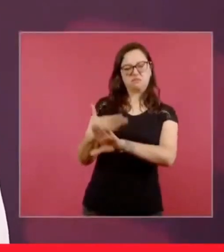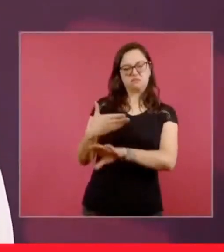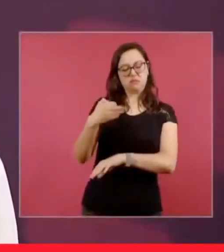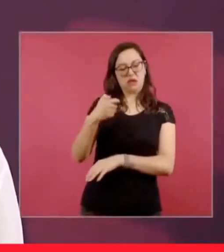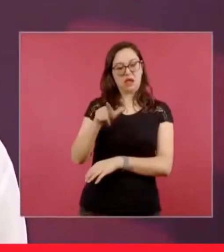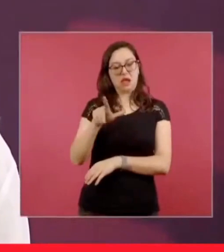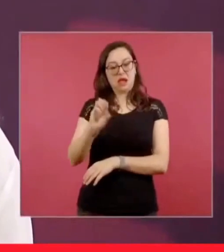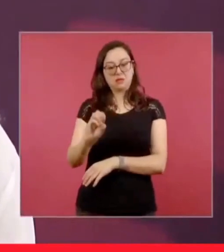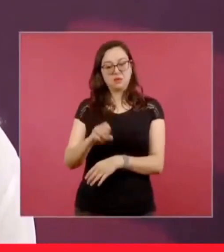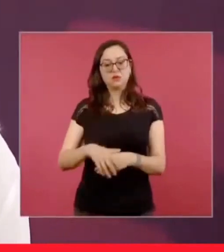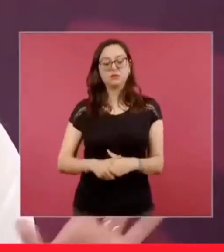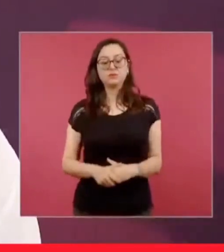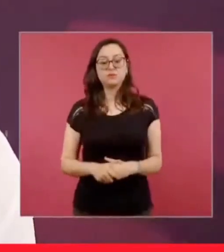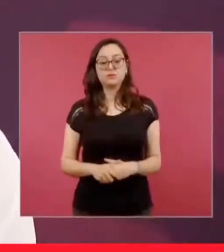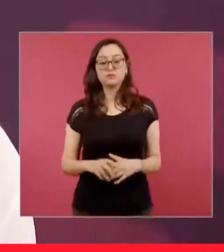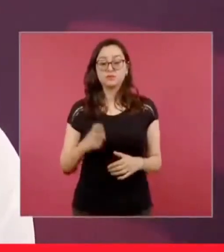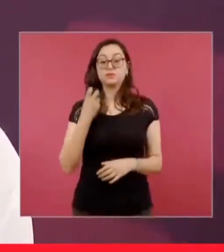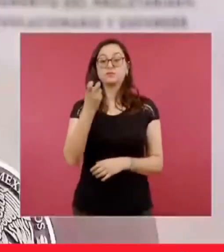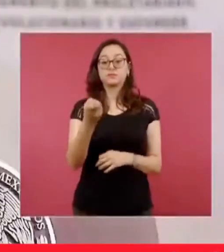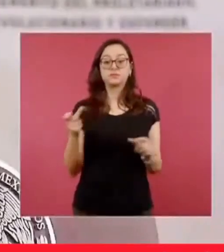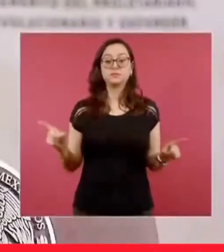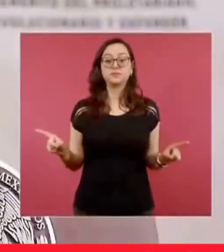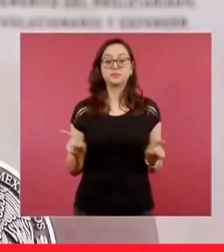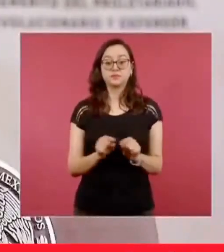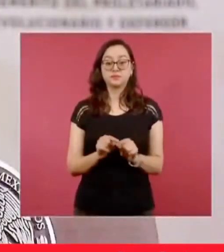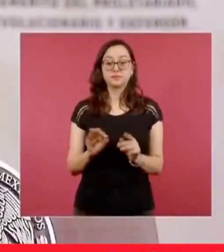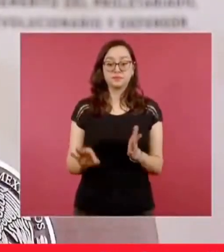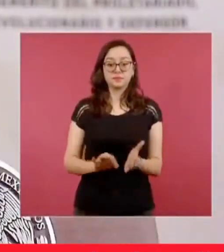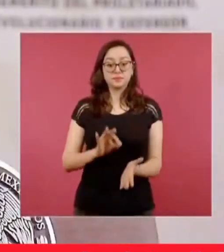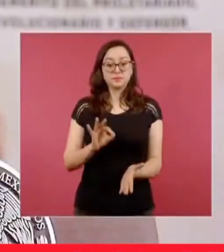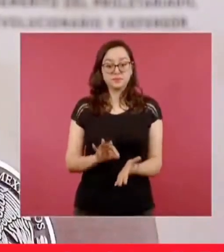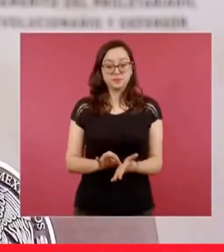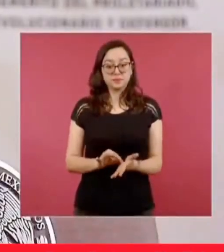López Obrador. Hasta aquí quienes quieren en los bots, pero por último…